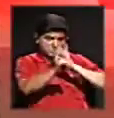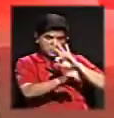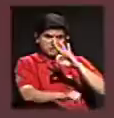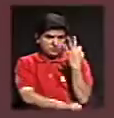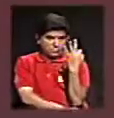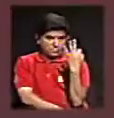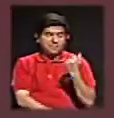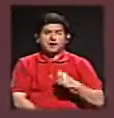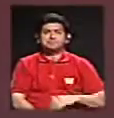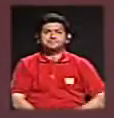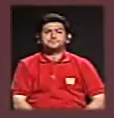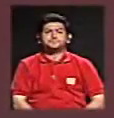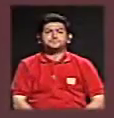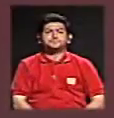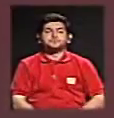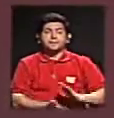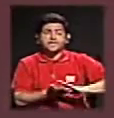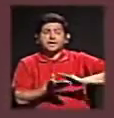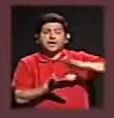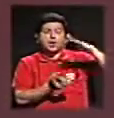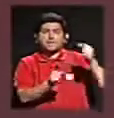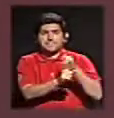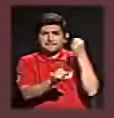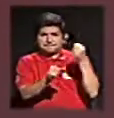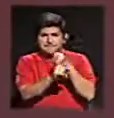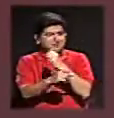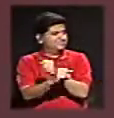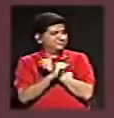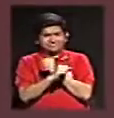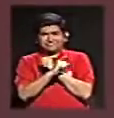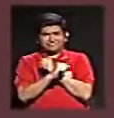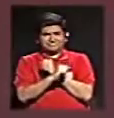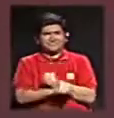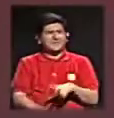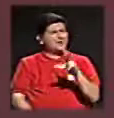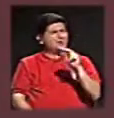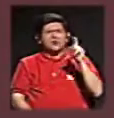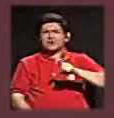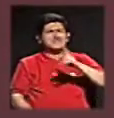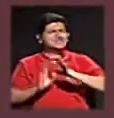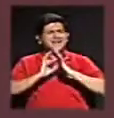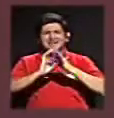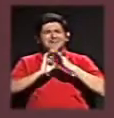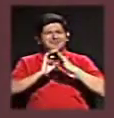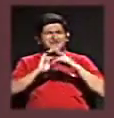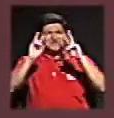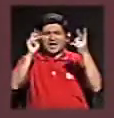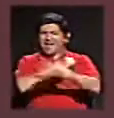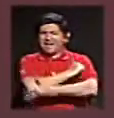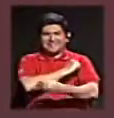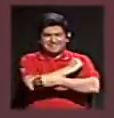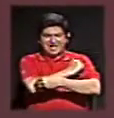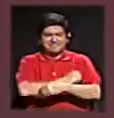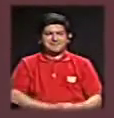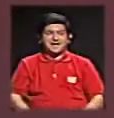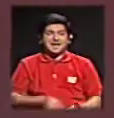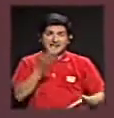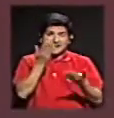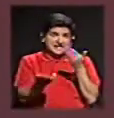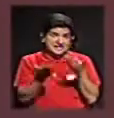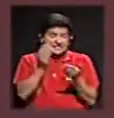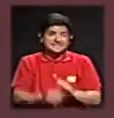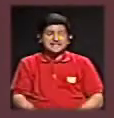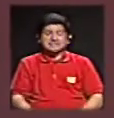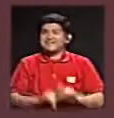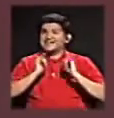internacional es que el incremento en la violencia y la inseguridad no está tanto relacionado con el tema de pobreza, sino más bien con el